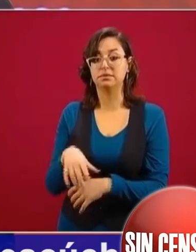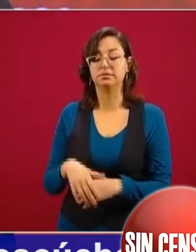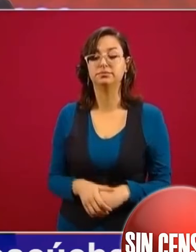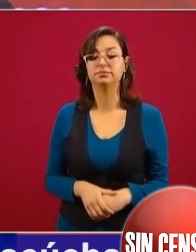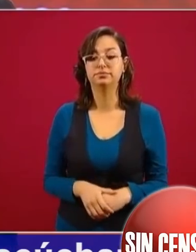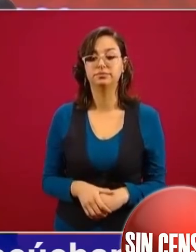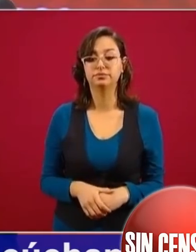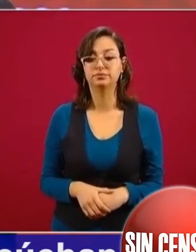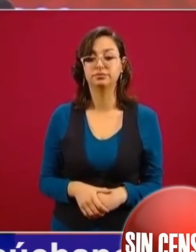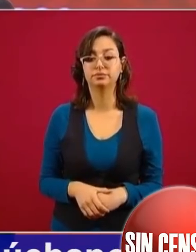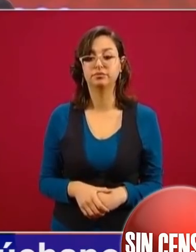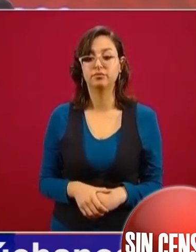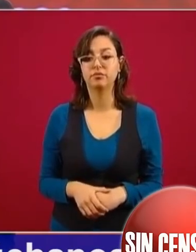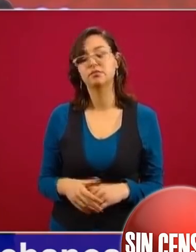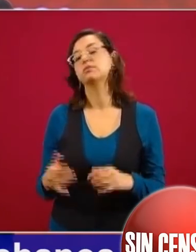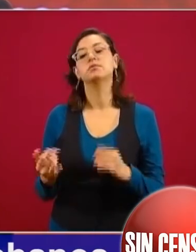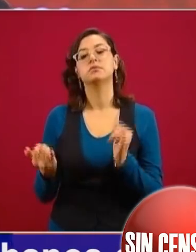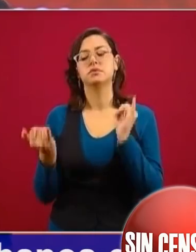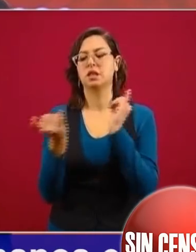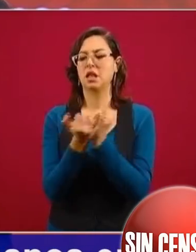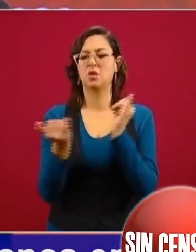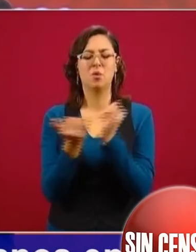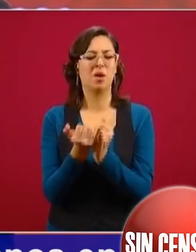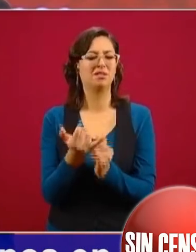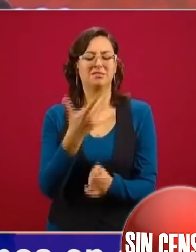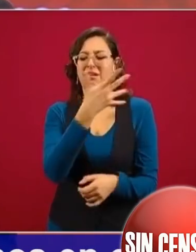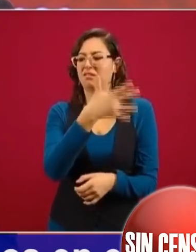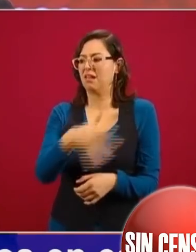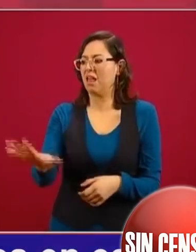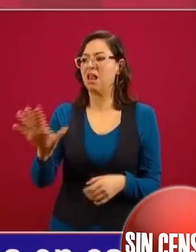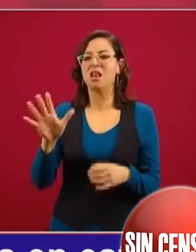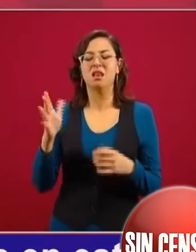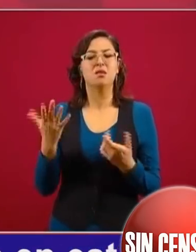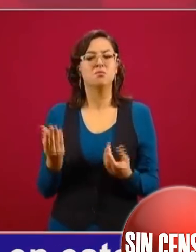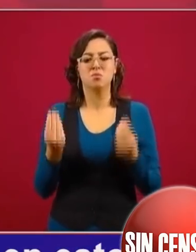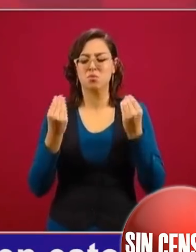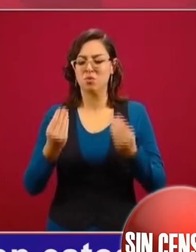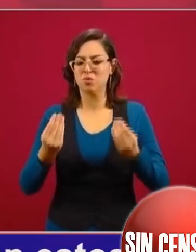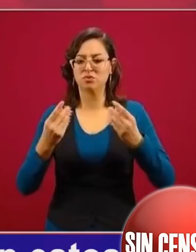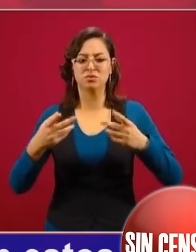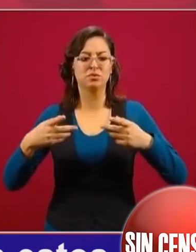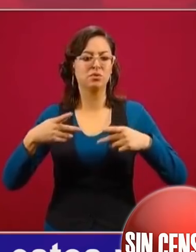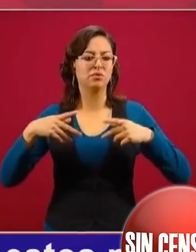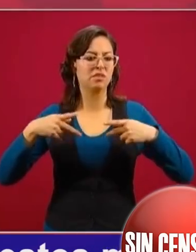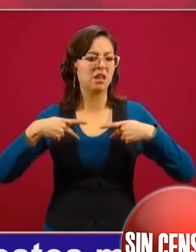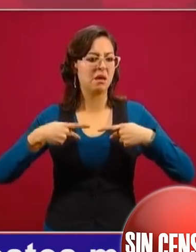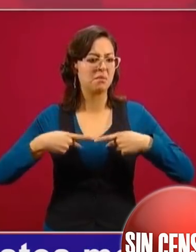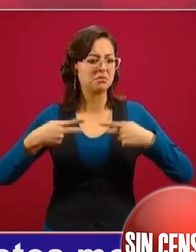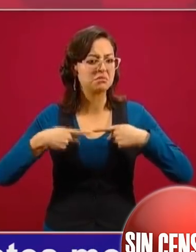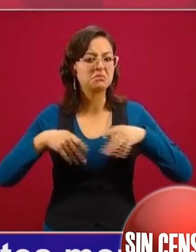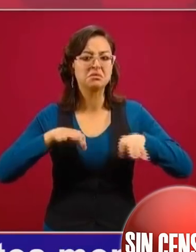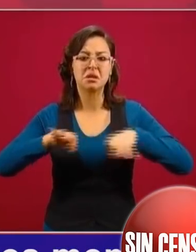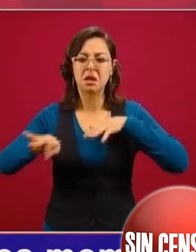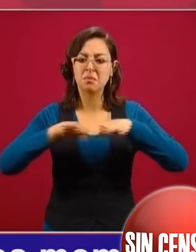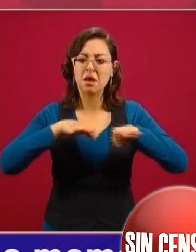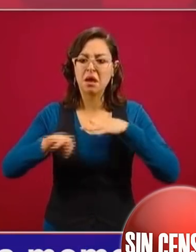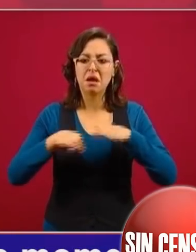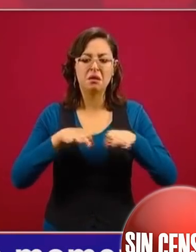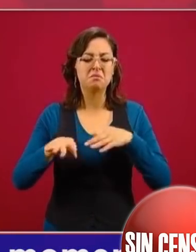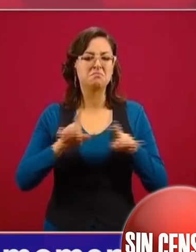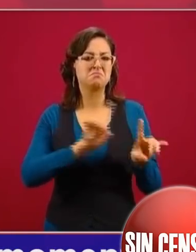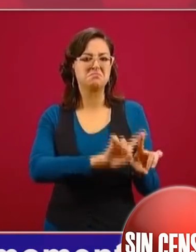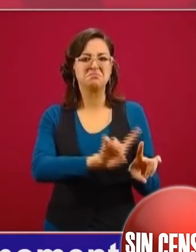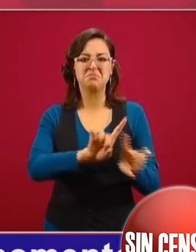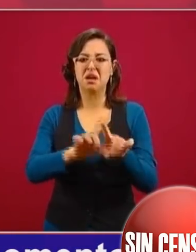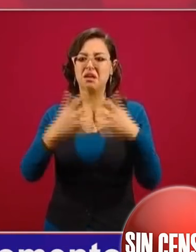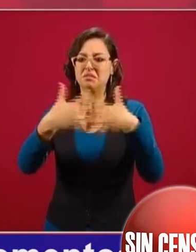así con la maquila en general y con otras actividades productivas. Entonces sí estamos apoyando.